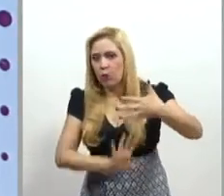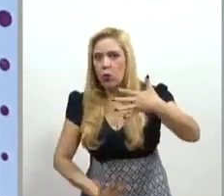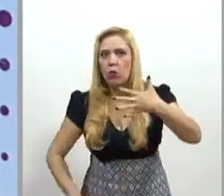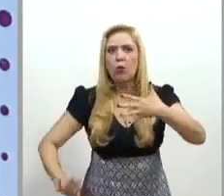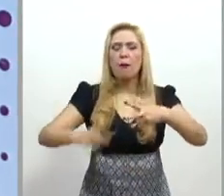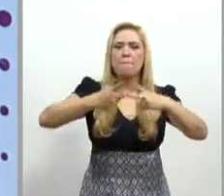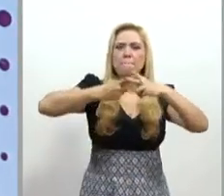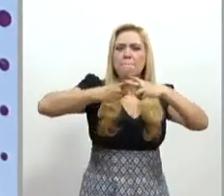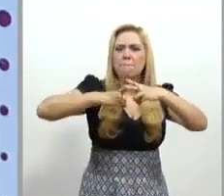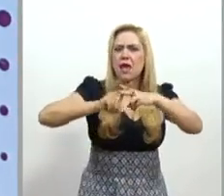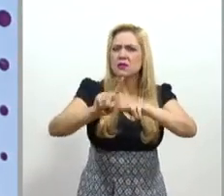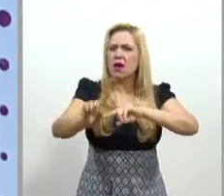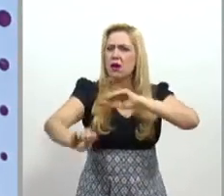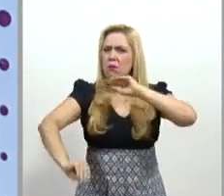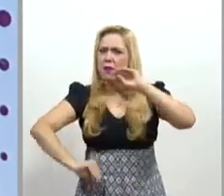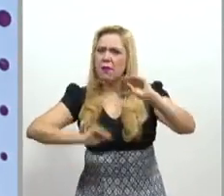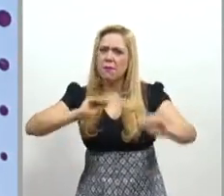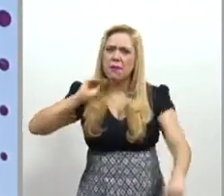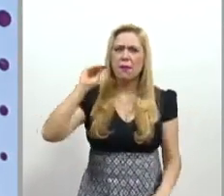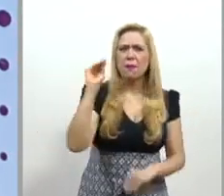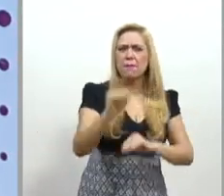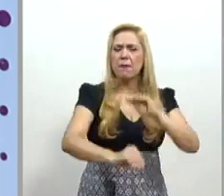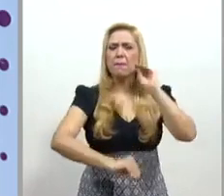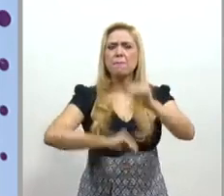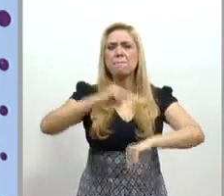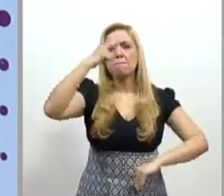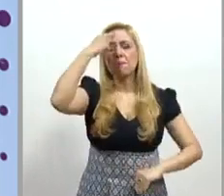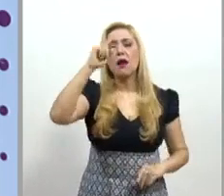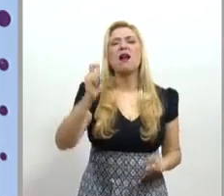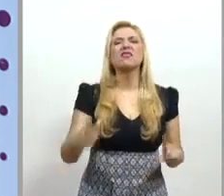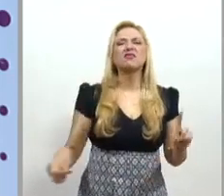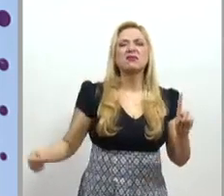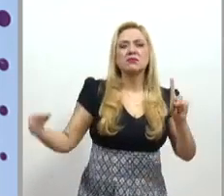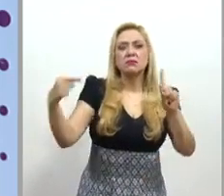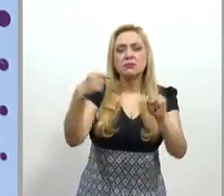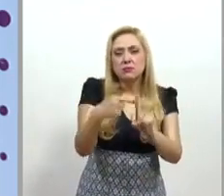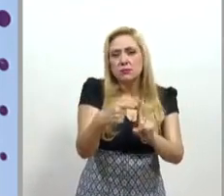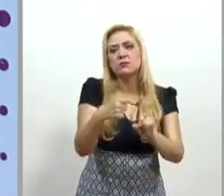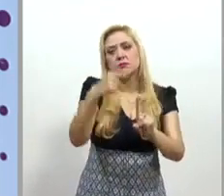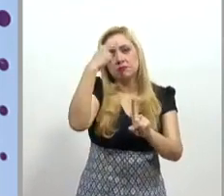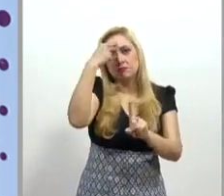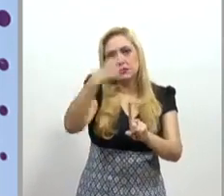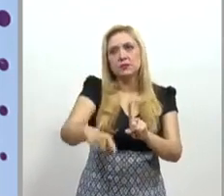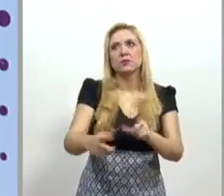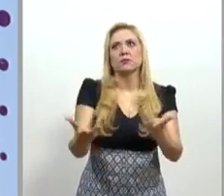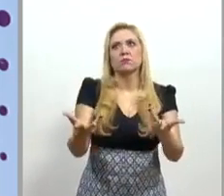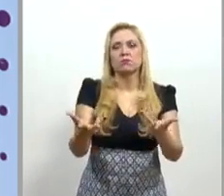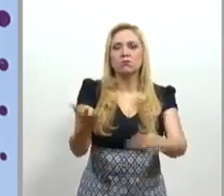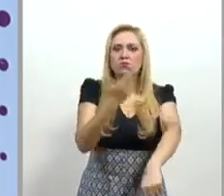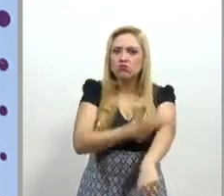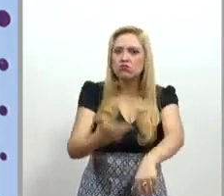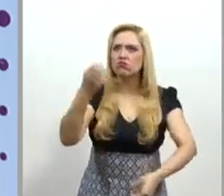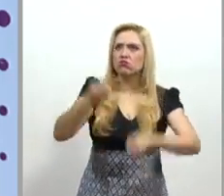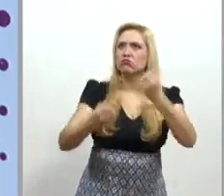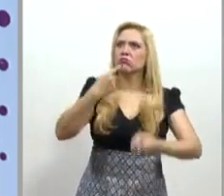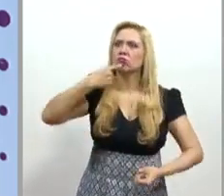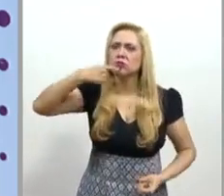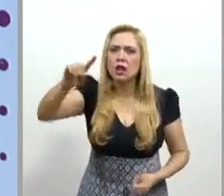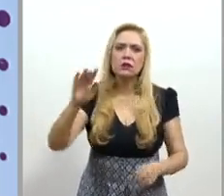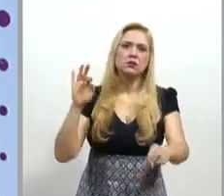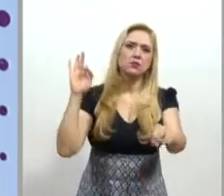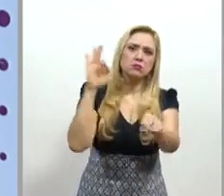empieza a formar en función de ciertos principios sustantivos, procesales, competenciales, para